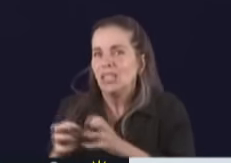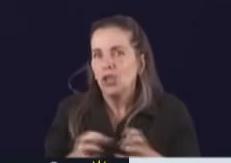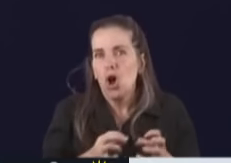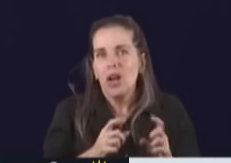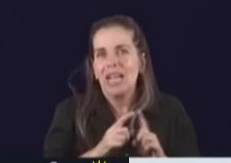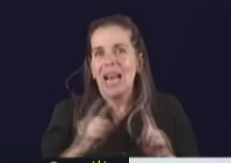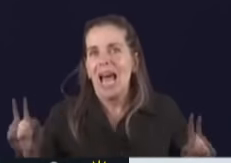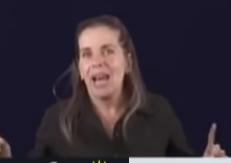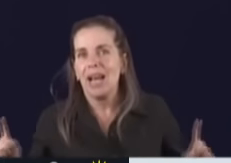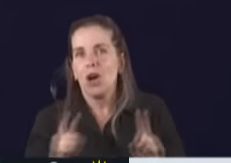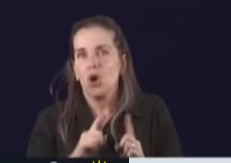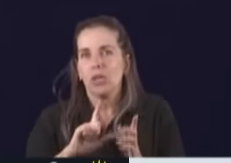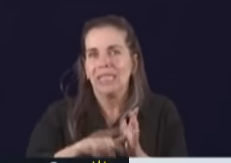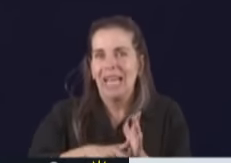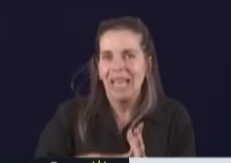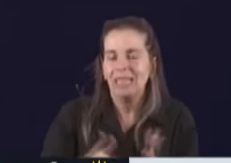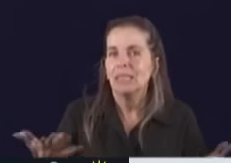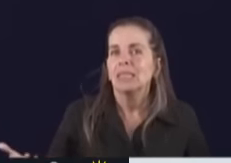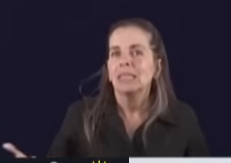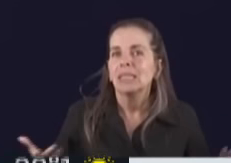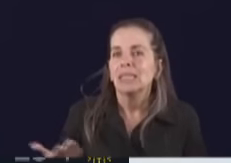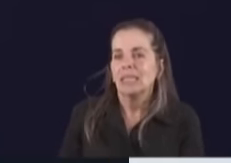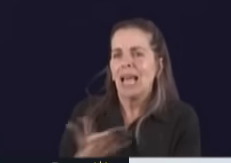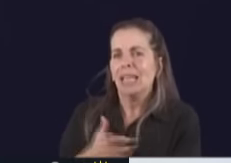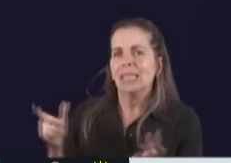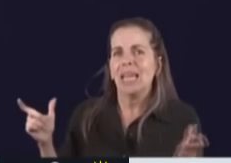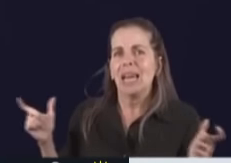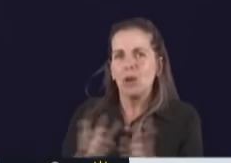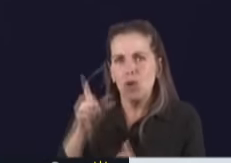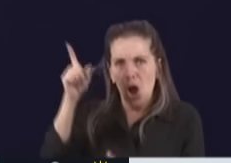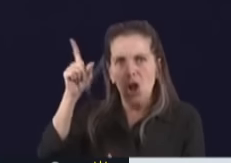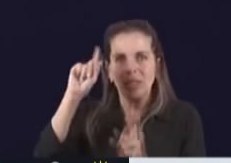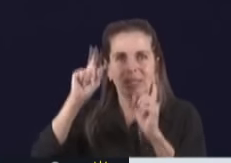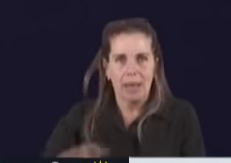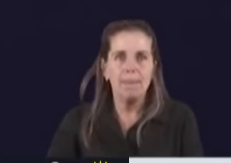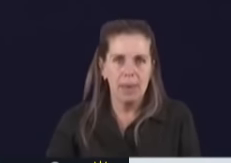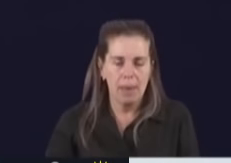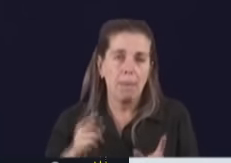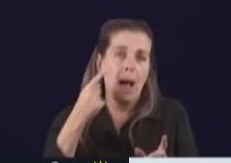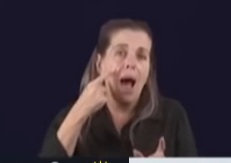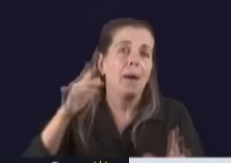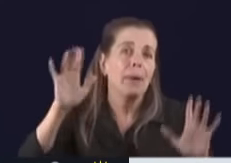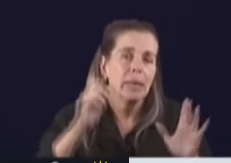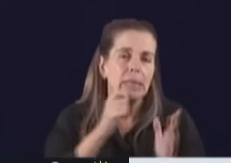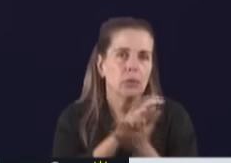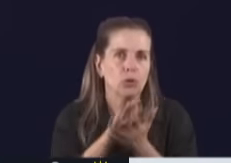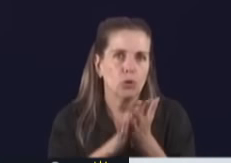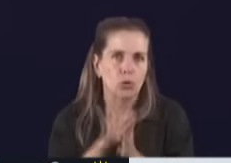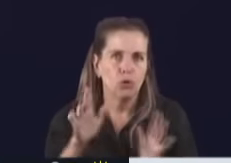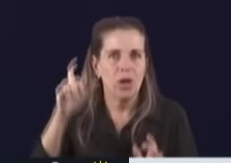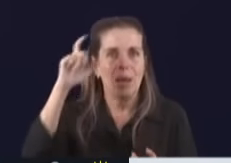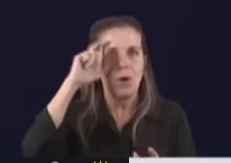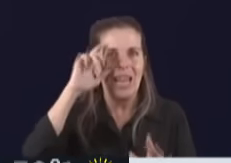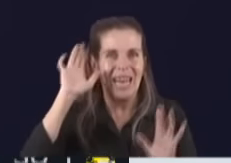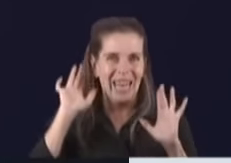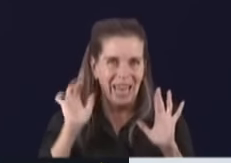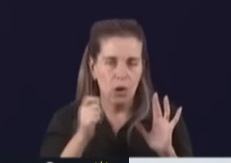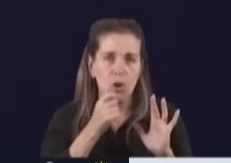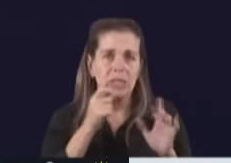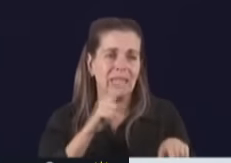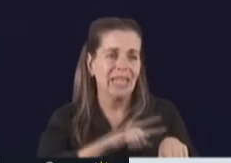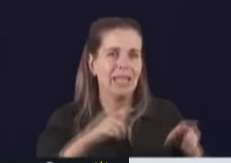la técnica legislativa. Es una posibilidad, pero bueno, vamos a ver si lo resolvemos los primeros días de enero en el caso de que ocurra,